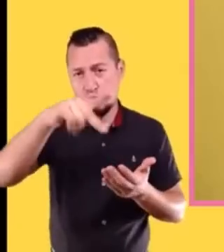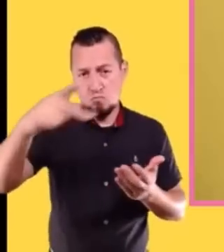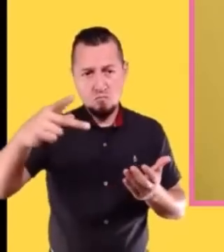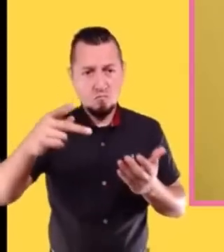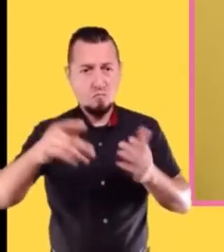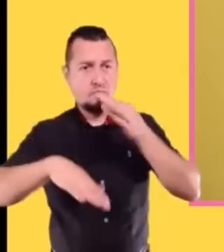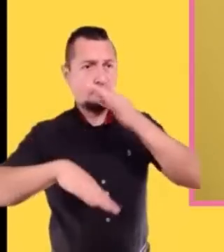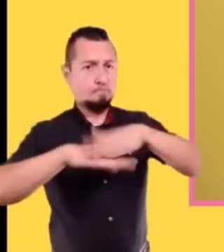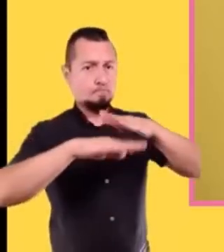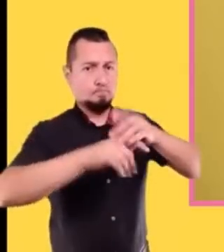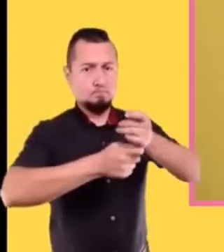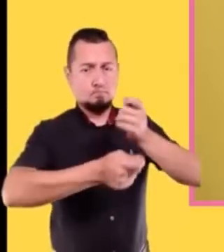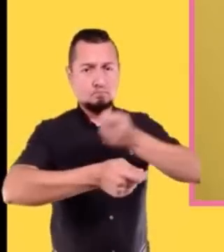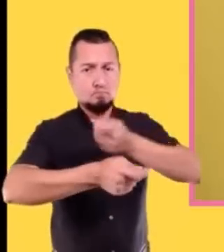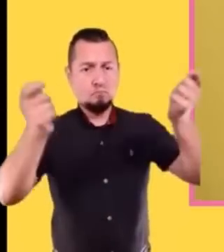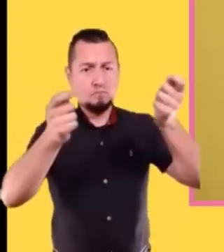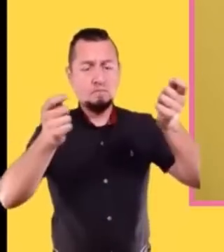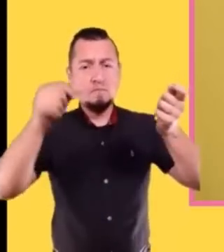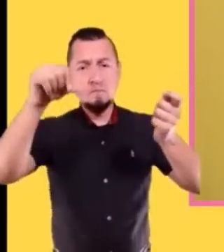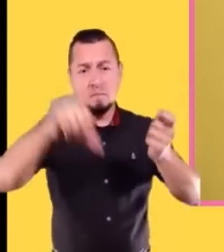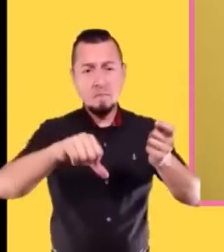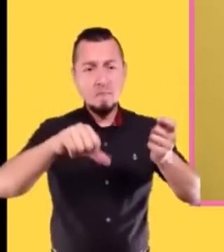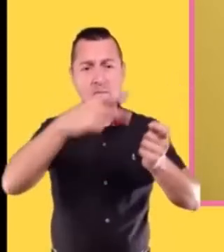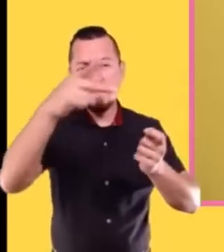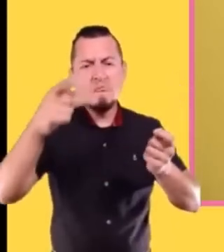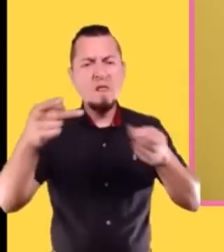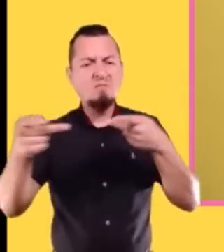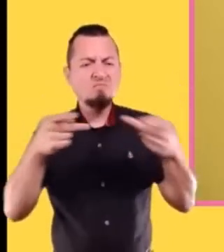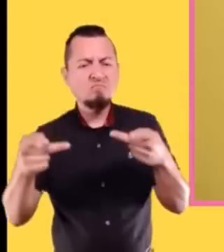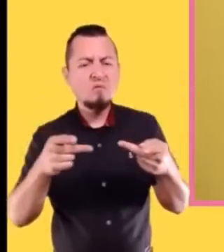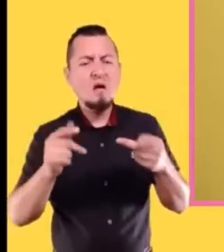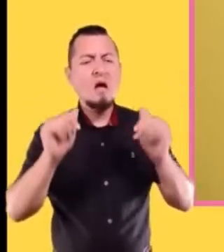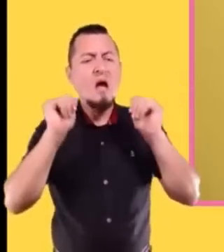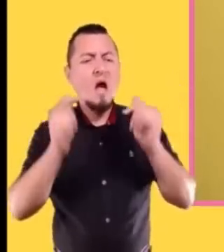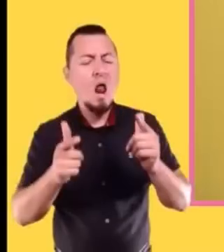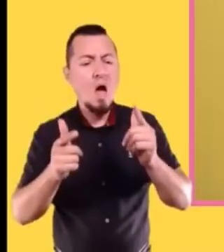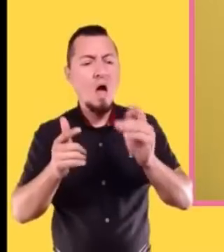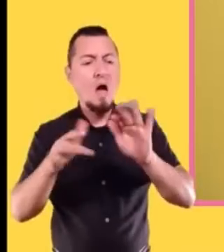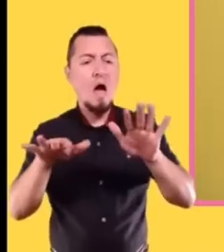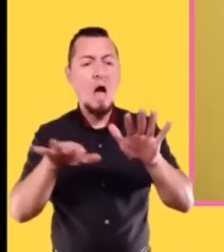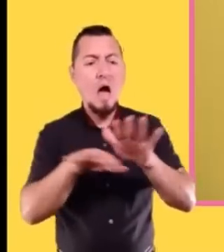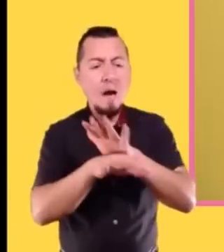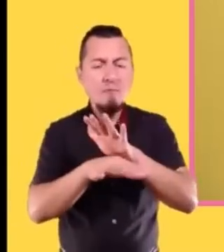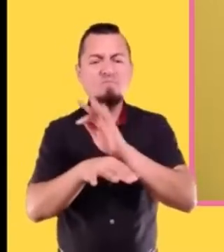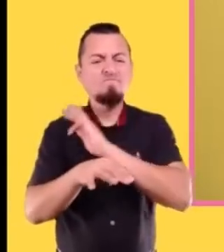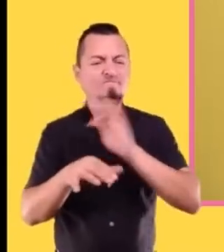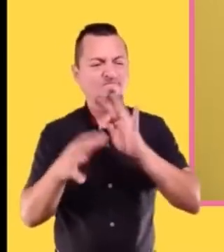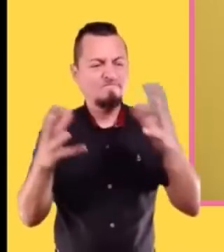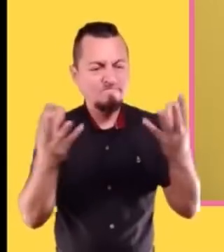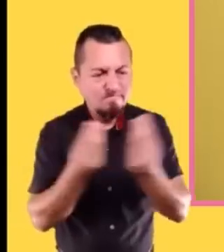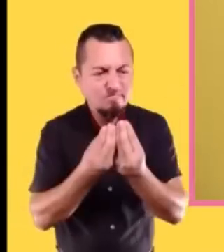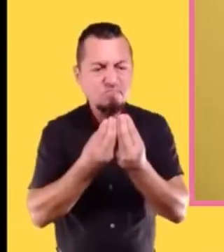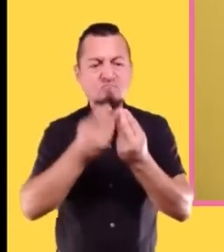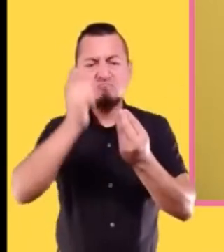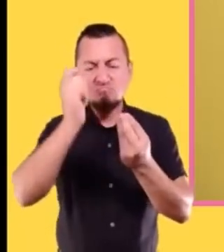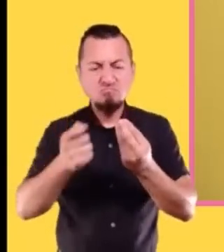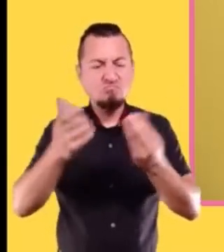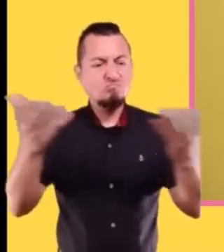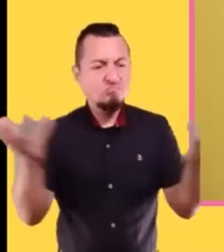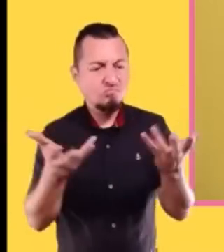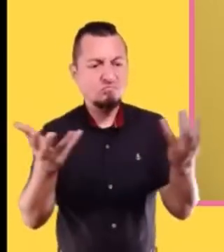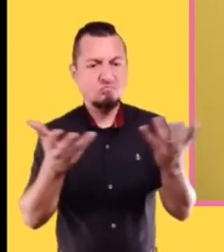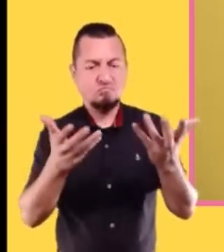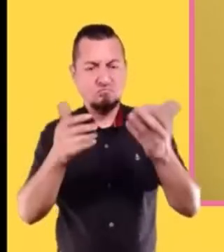en los borradores, pero también estamos preparados por si hay algunos cambios finales, podamos rápidamente, con un equipo multidisciplinario